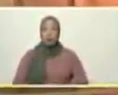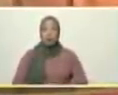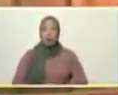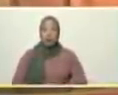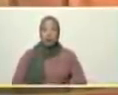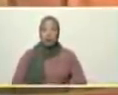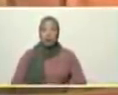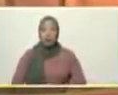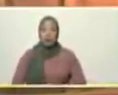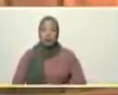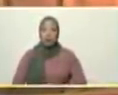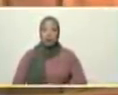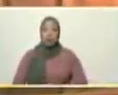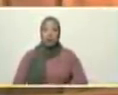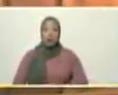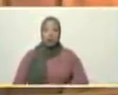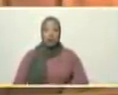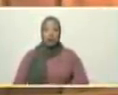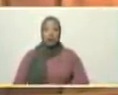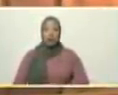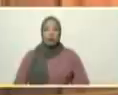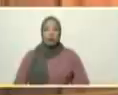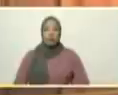abril reconociendo el golpe de Estado.